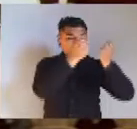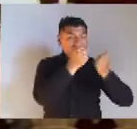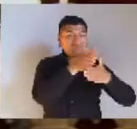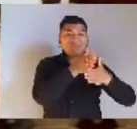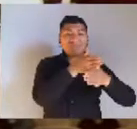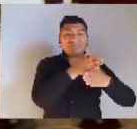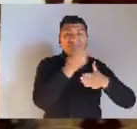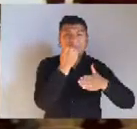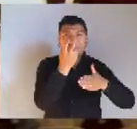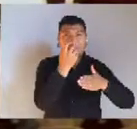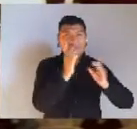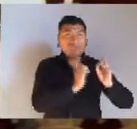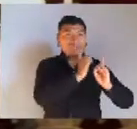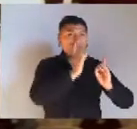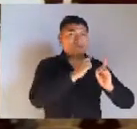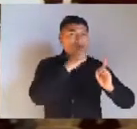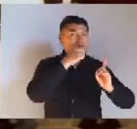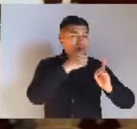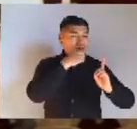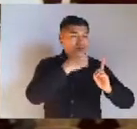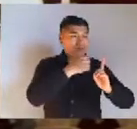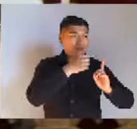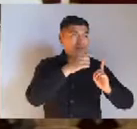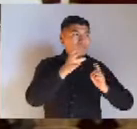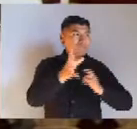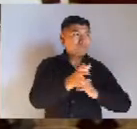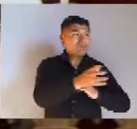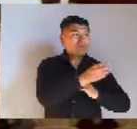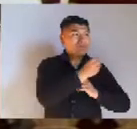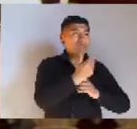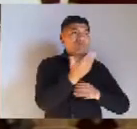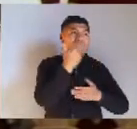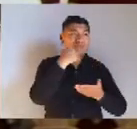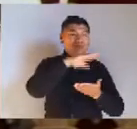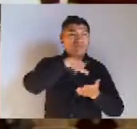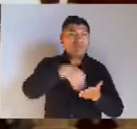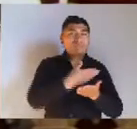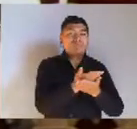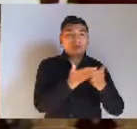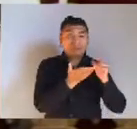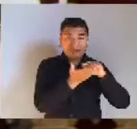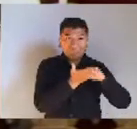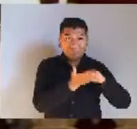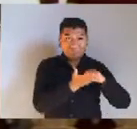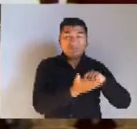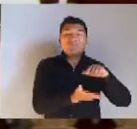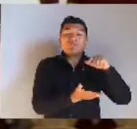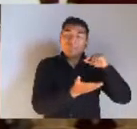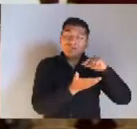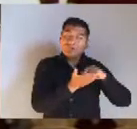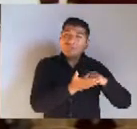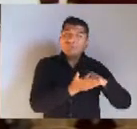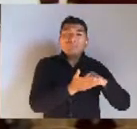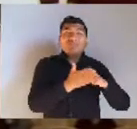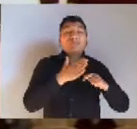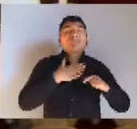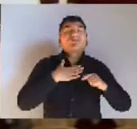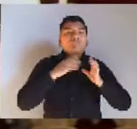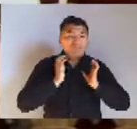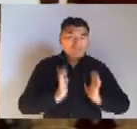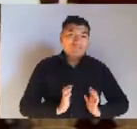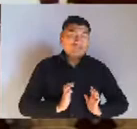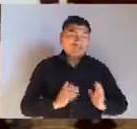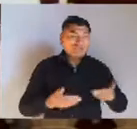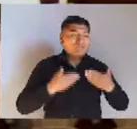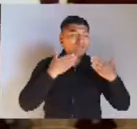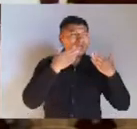dio a sus discípulos diciendo: tomen y coman todos de él, porque esto es mi cuerpo